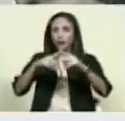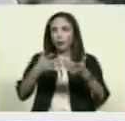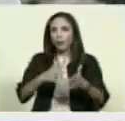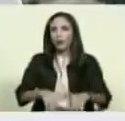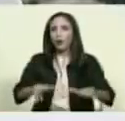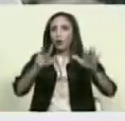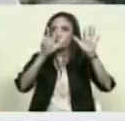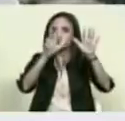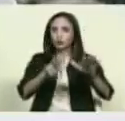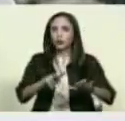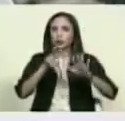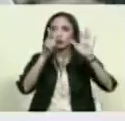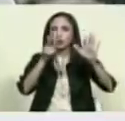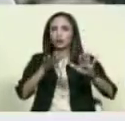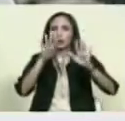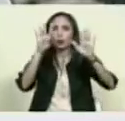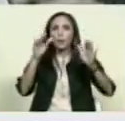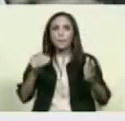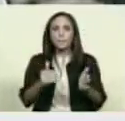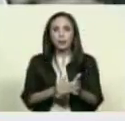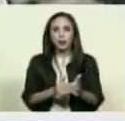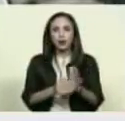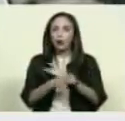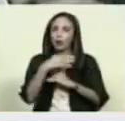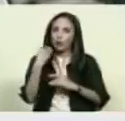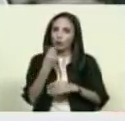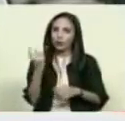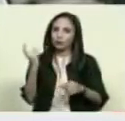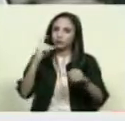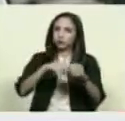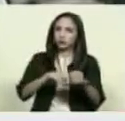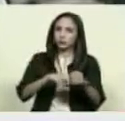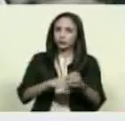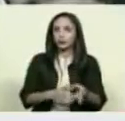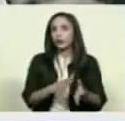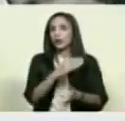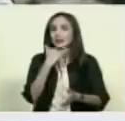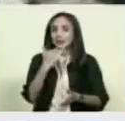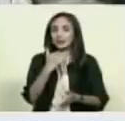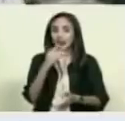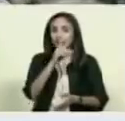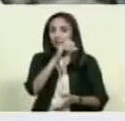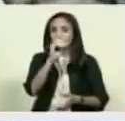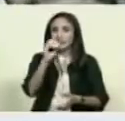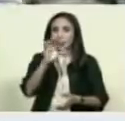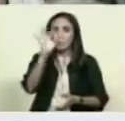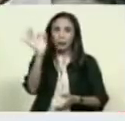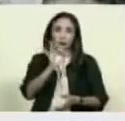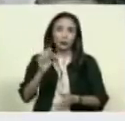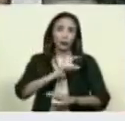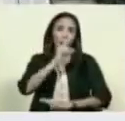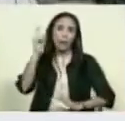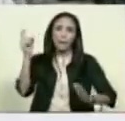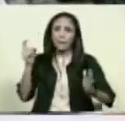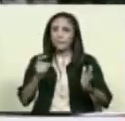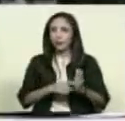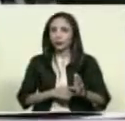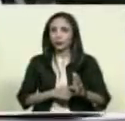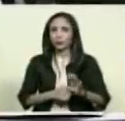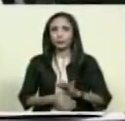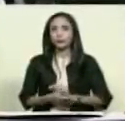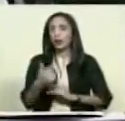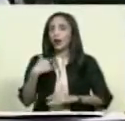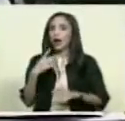de los 879.000 jóvenes del plan Chamba Juvenil para alcanzar el 100% de los jóvenes inscritos ya con